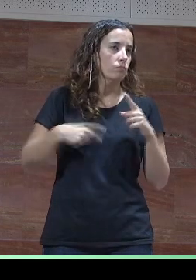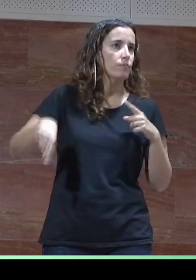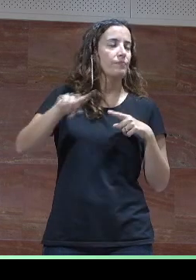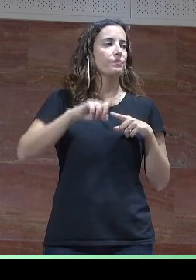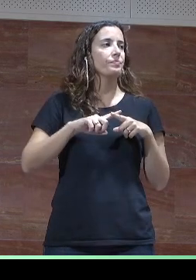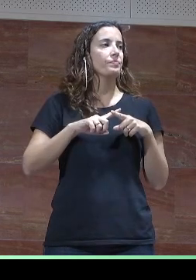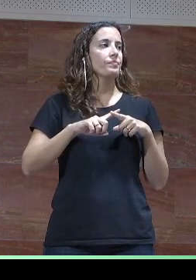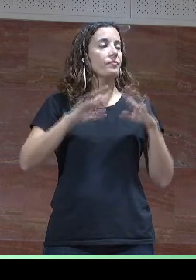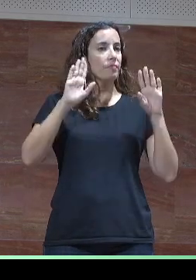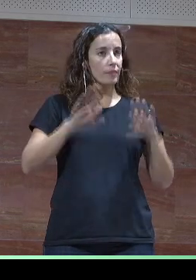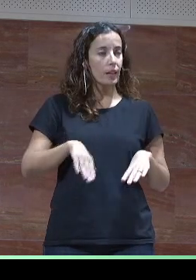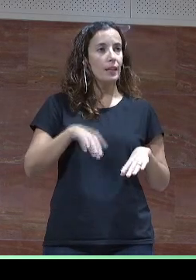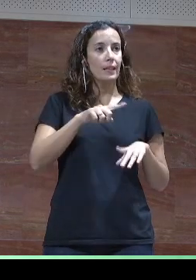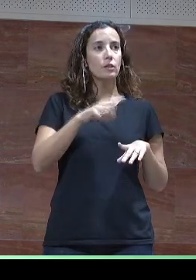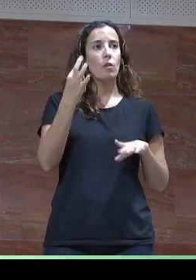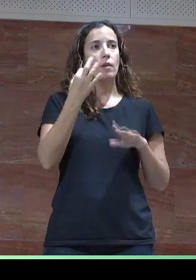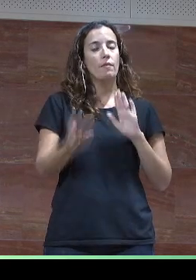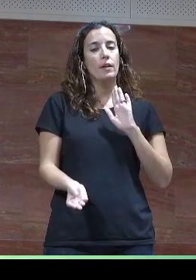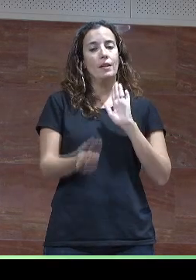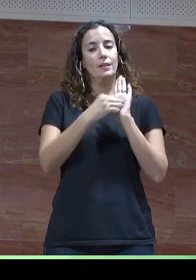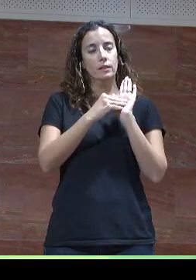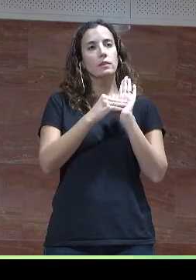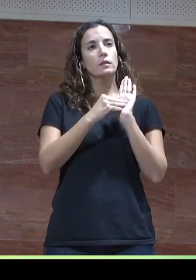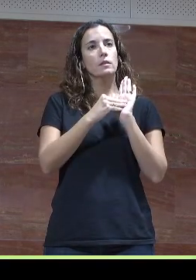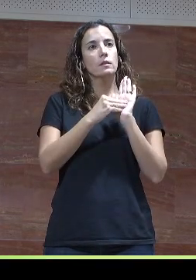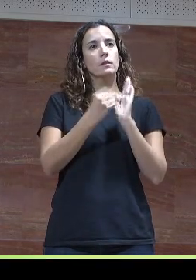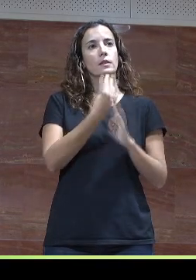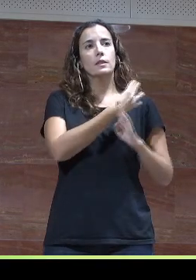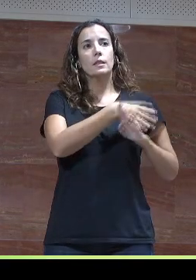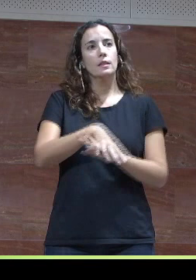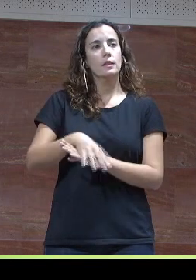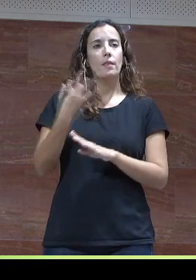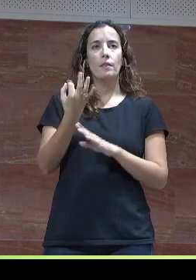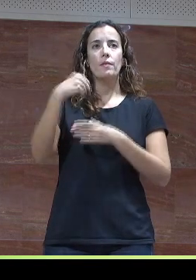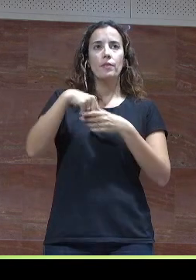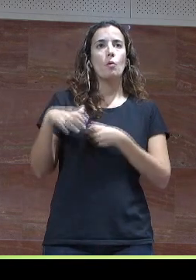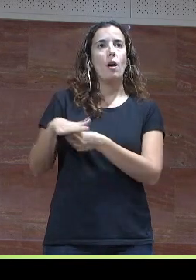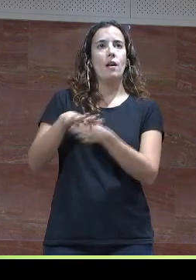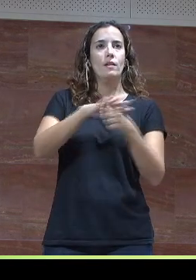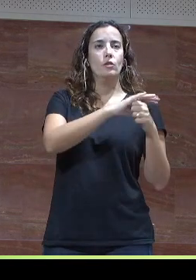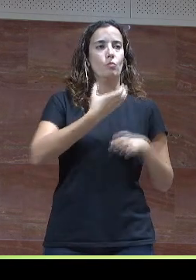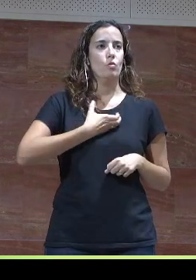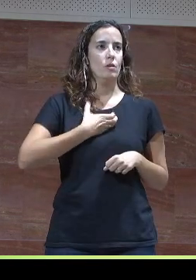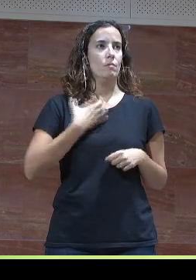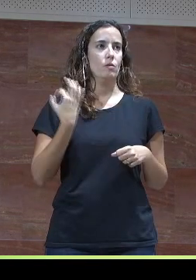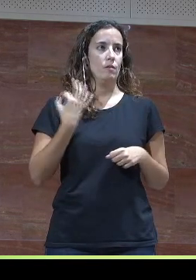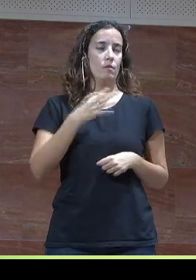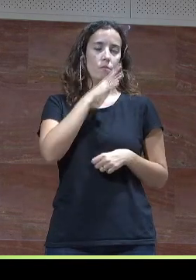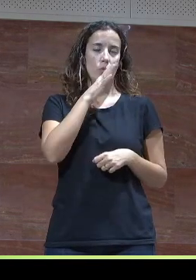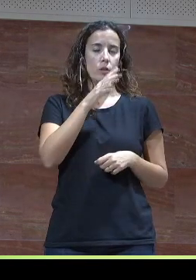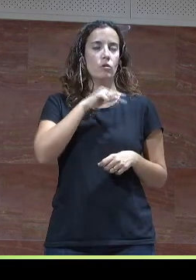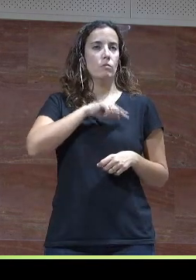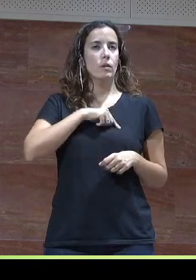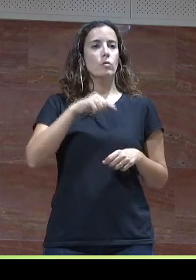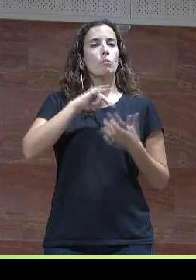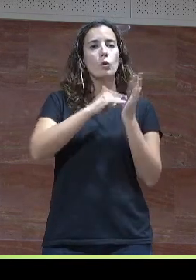estas dinámicas se tienen que integrar transversalmente en todas las áreas de un municipio. Por eso me parece que es un proyecto que